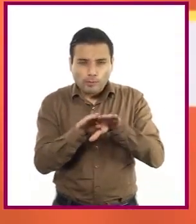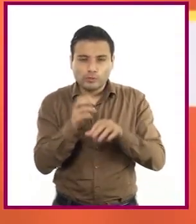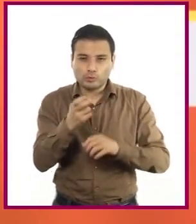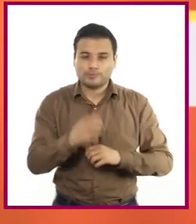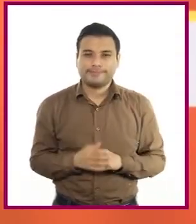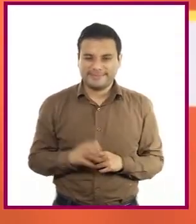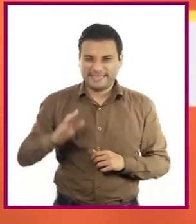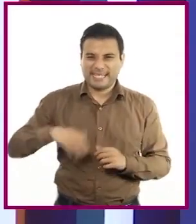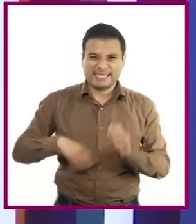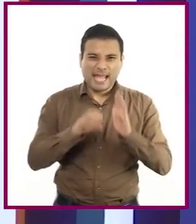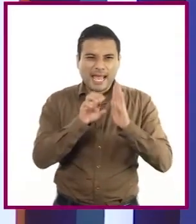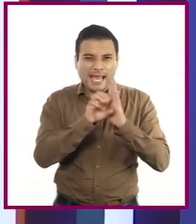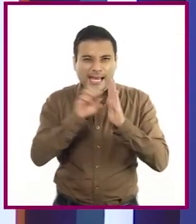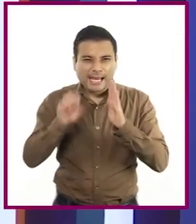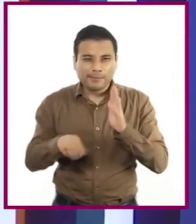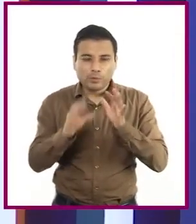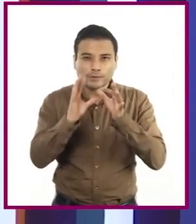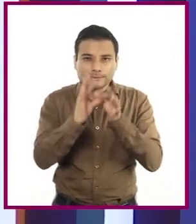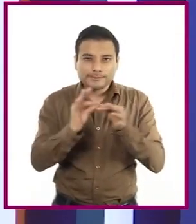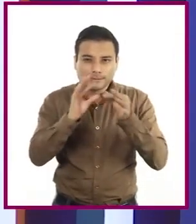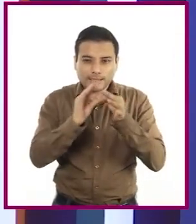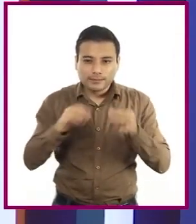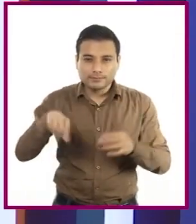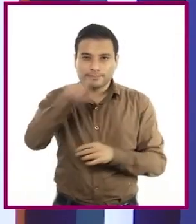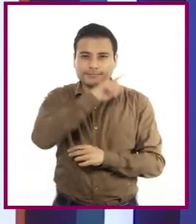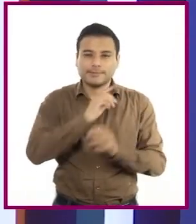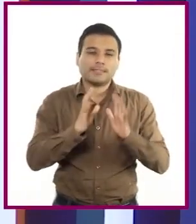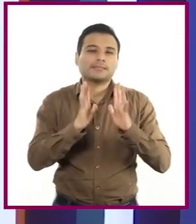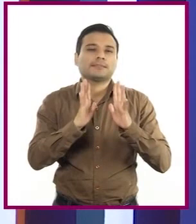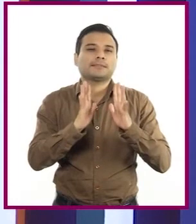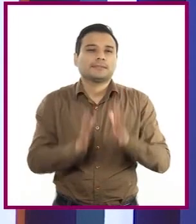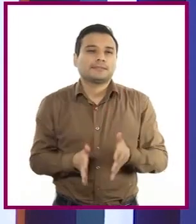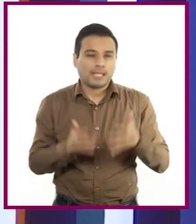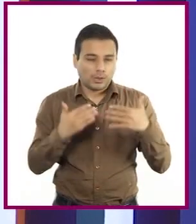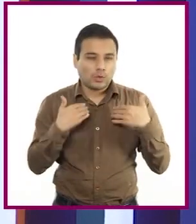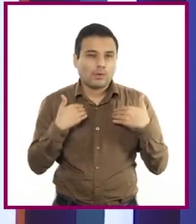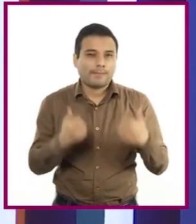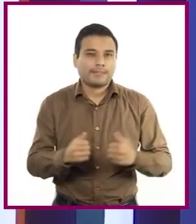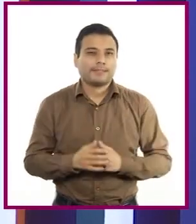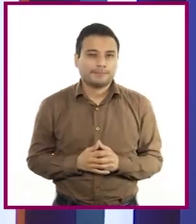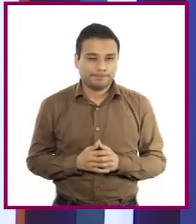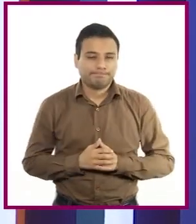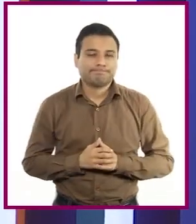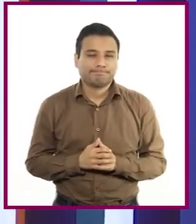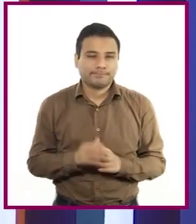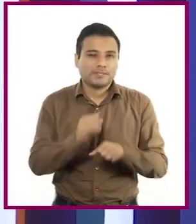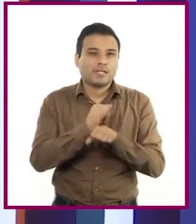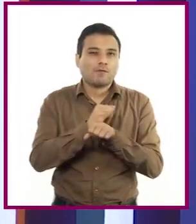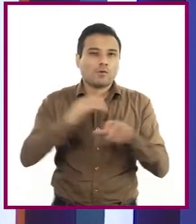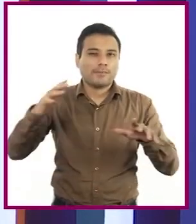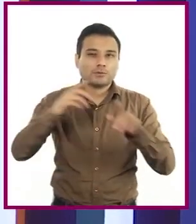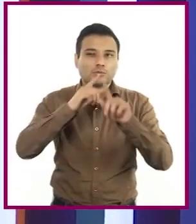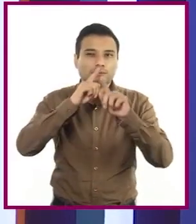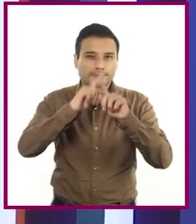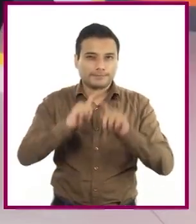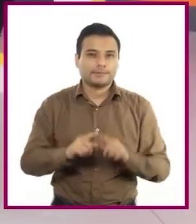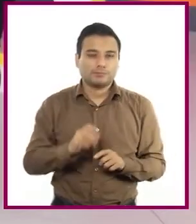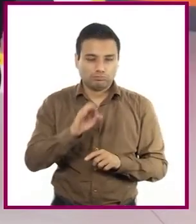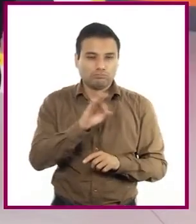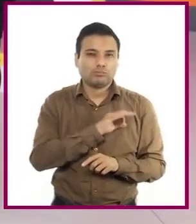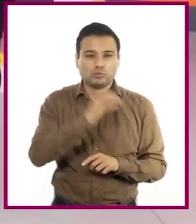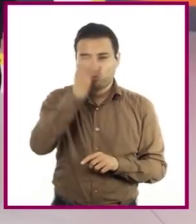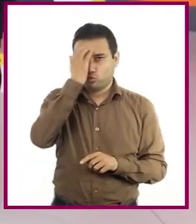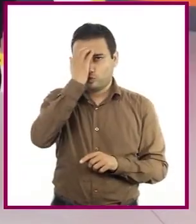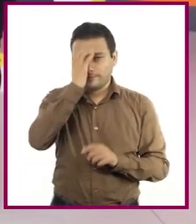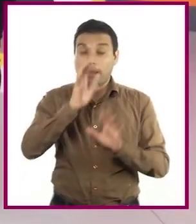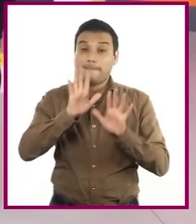ejemplos anteriores nos damos cuenta que podemos deducir datos contenidos en una expresión algebraica o en una tabla.